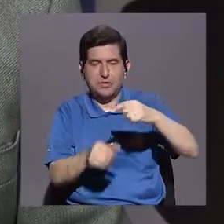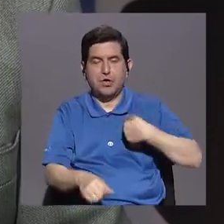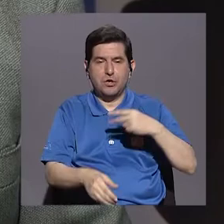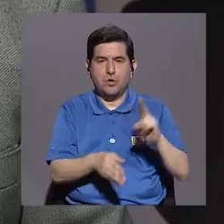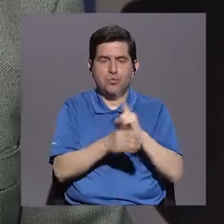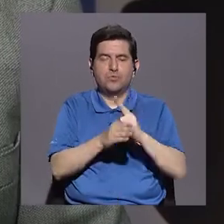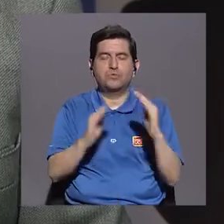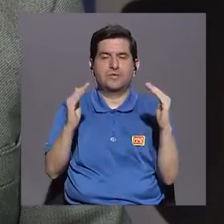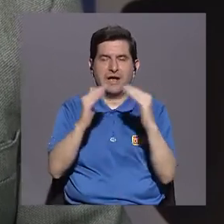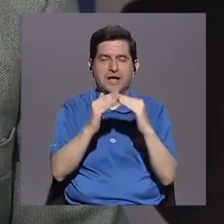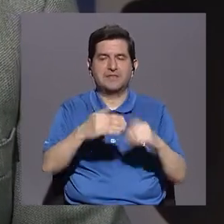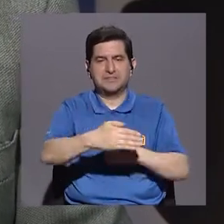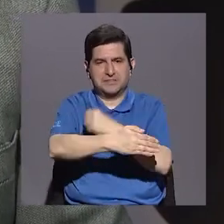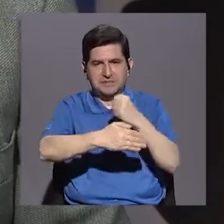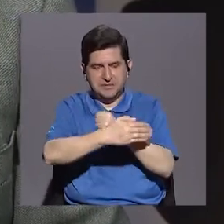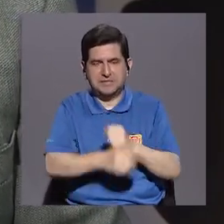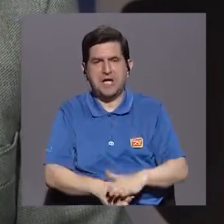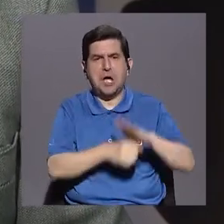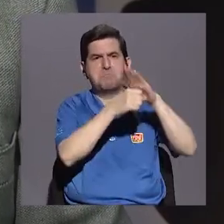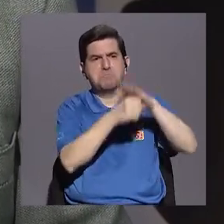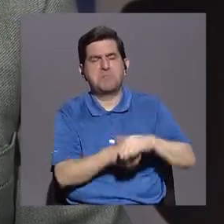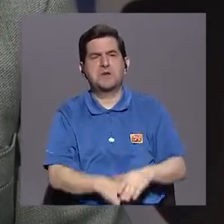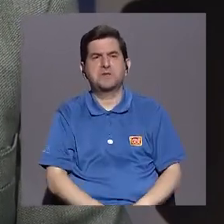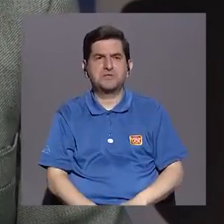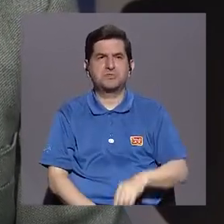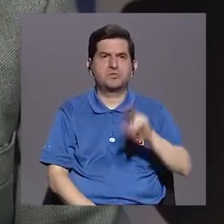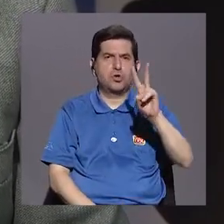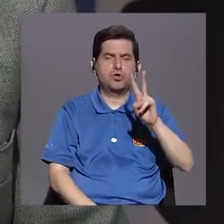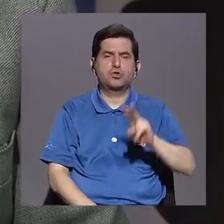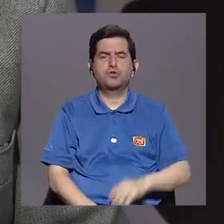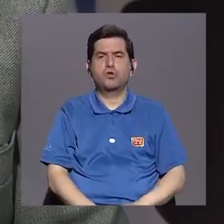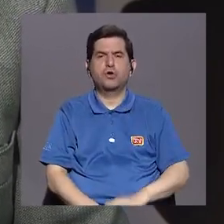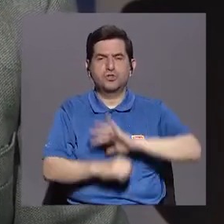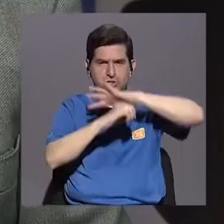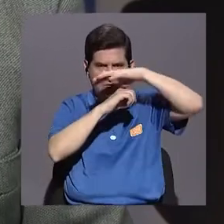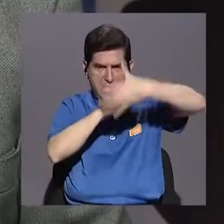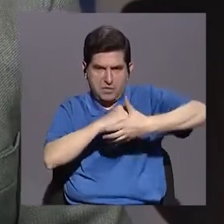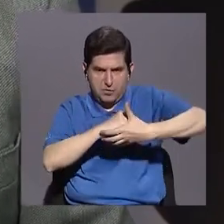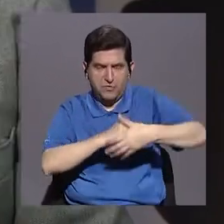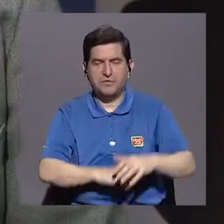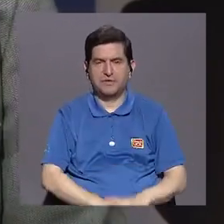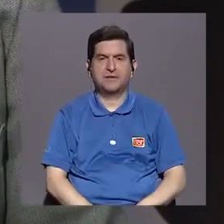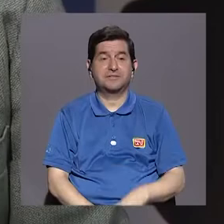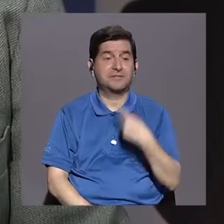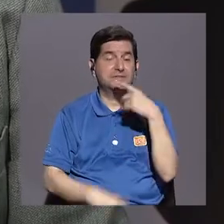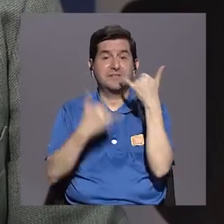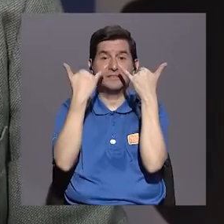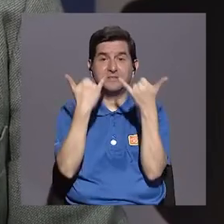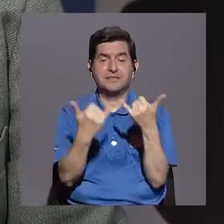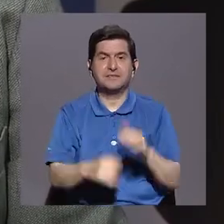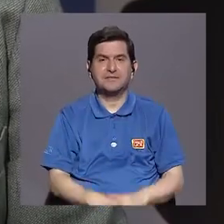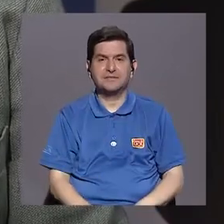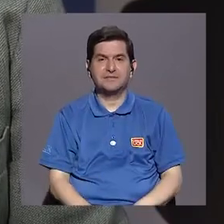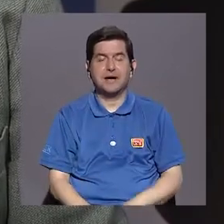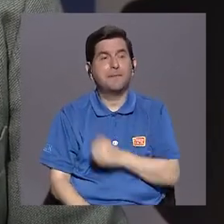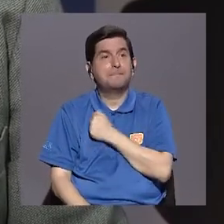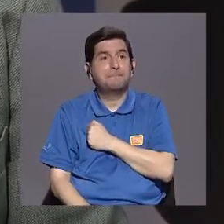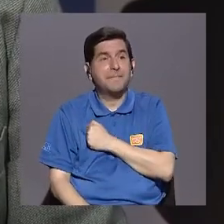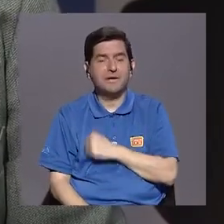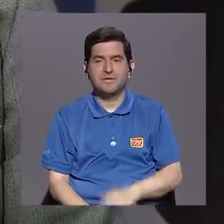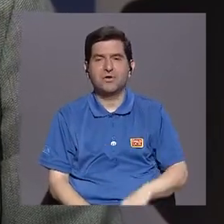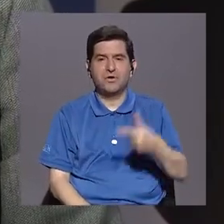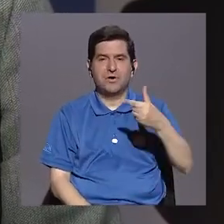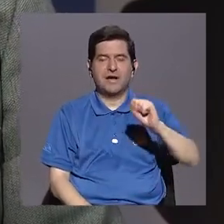para cocinar la presión es como de dos atmósferas si se ha dicho que aire el perdón que gas natural